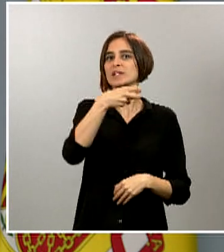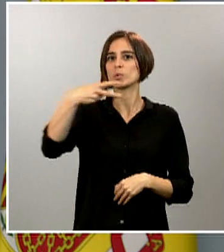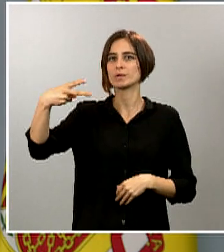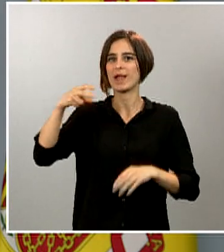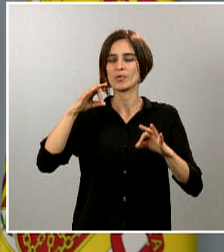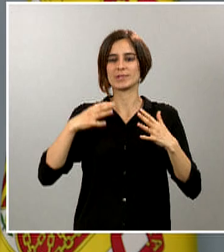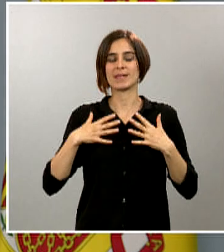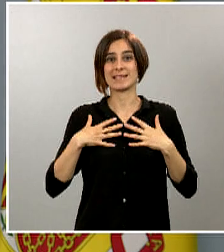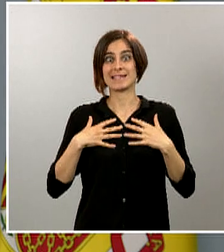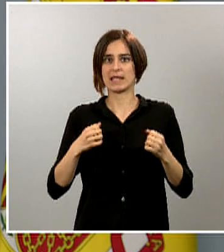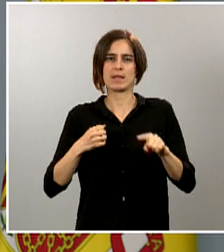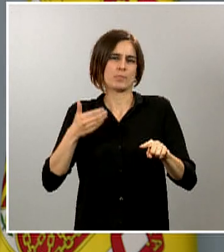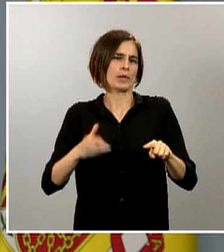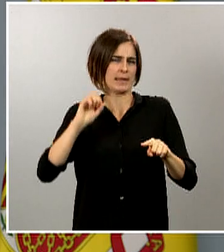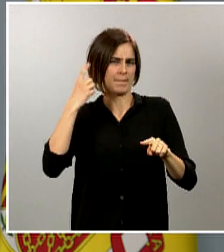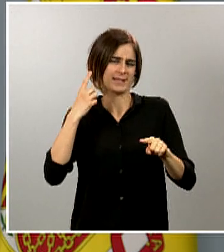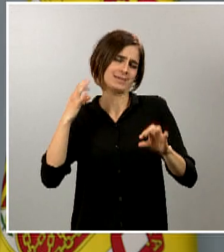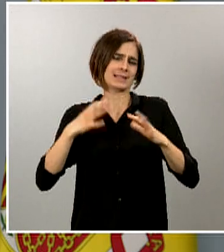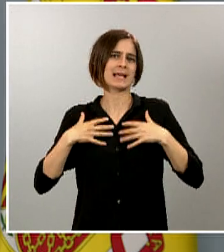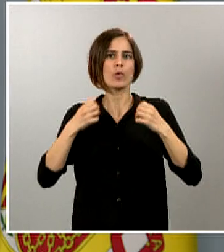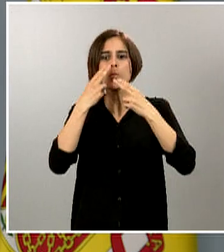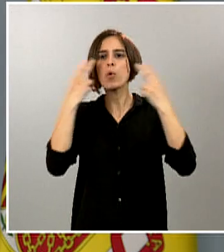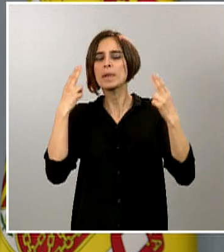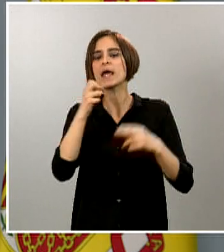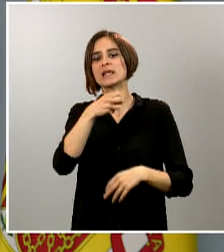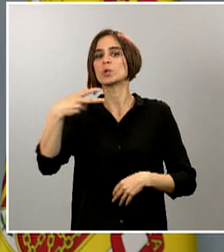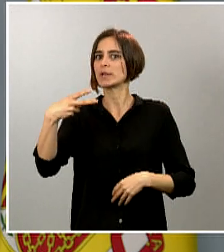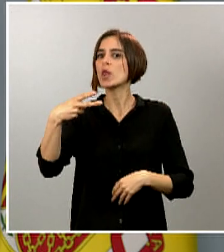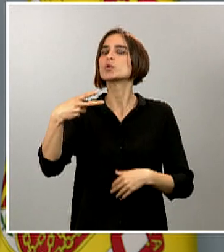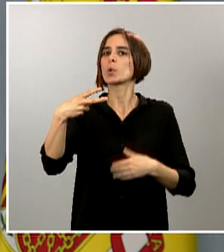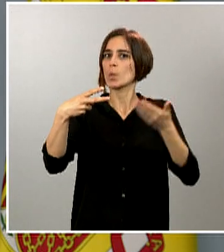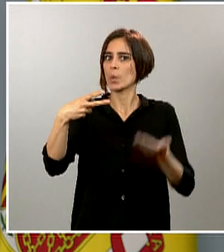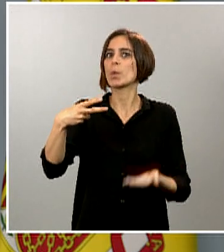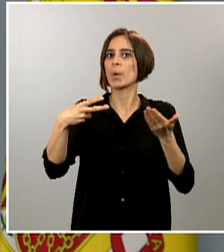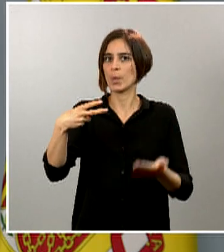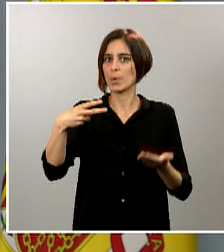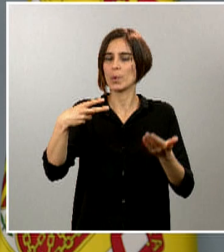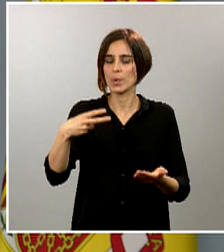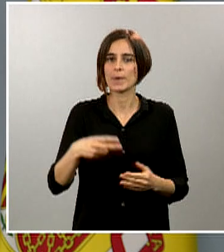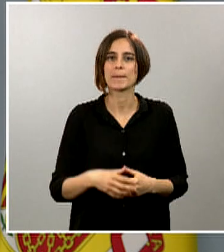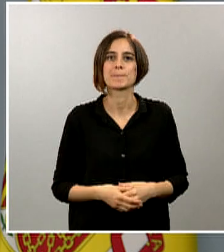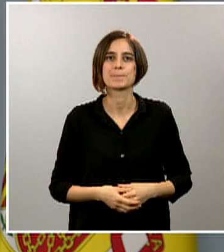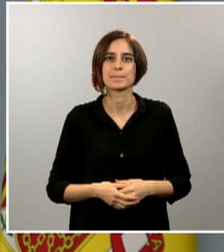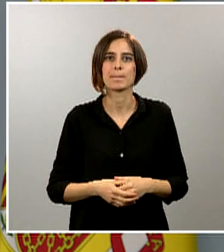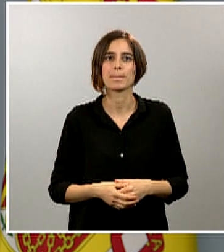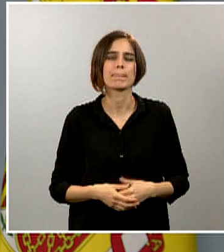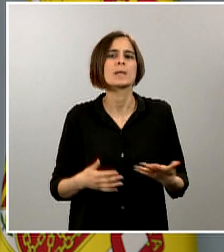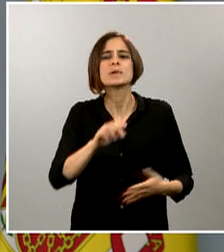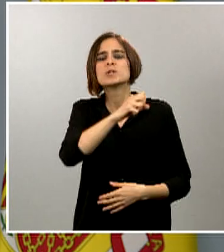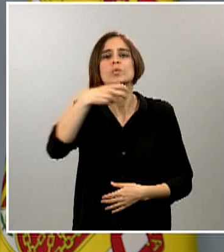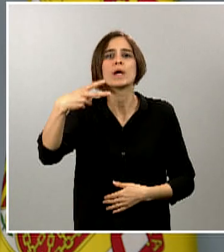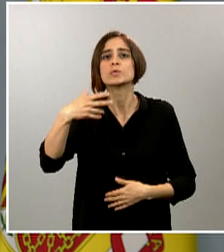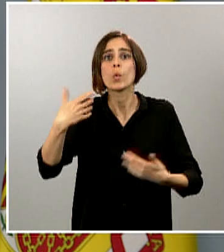nos importa, y de salud pública importantes y relevantes. Mayor número de